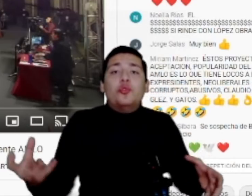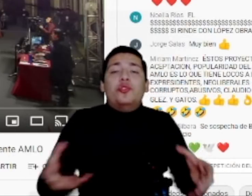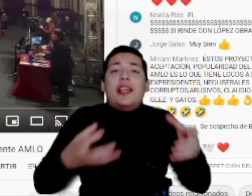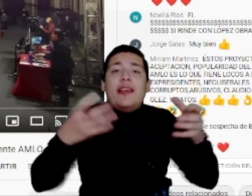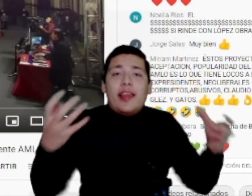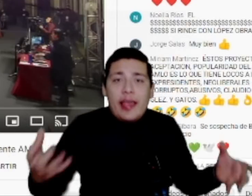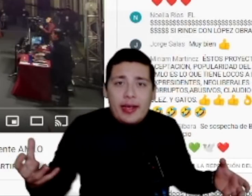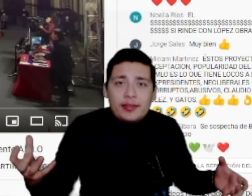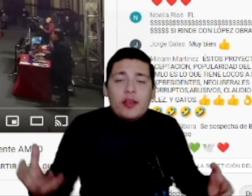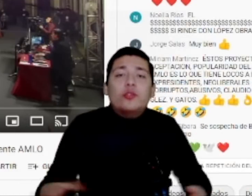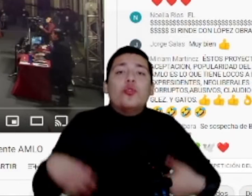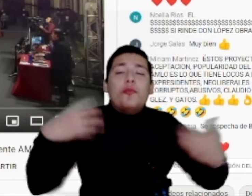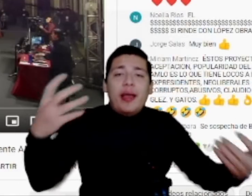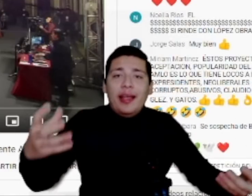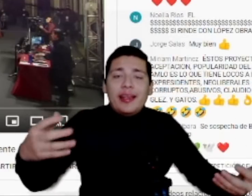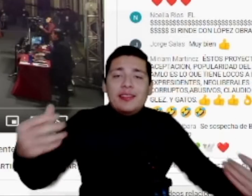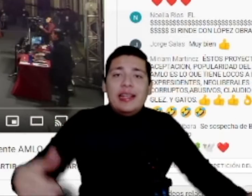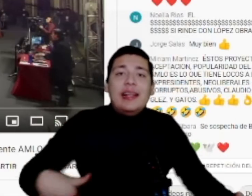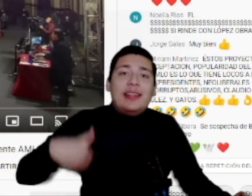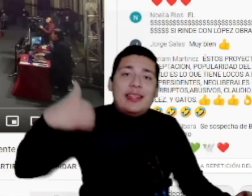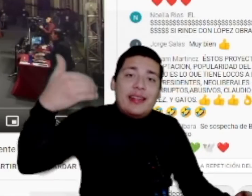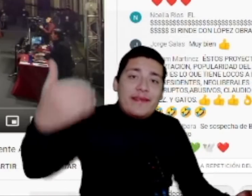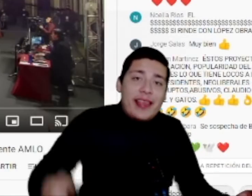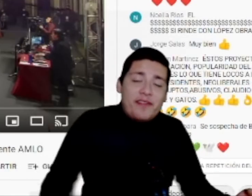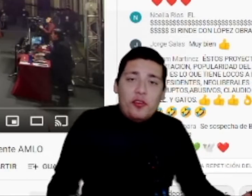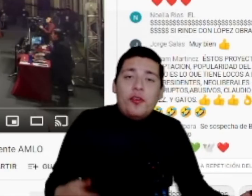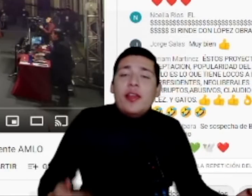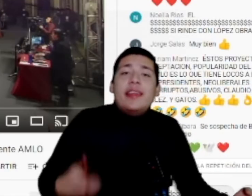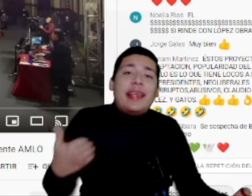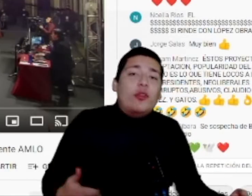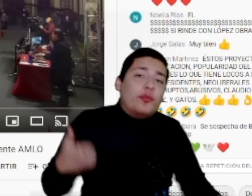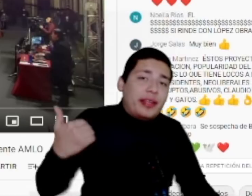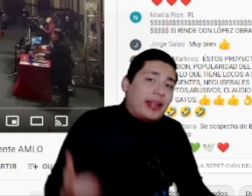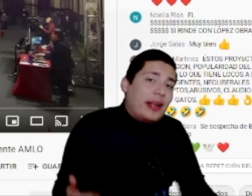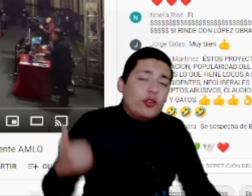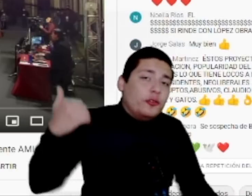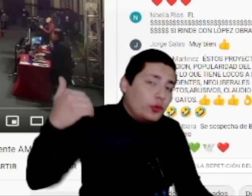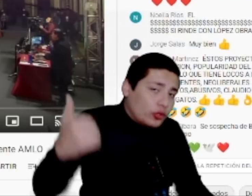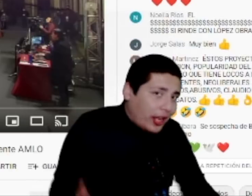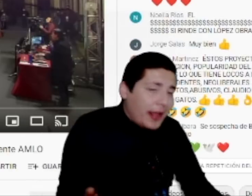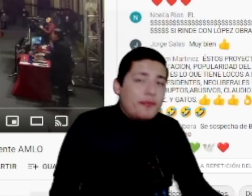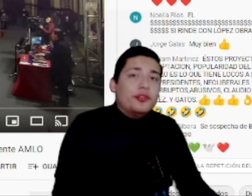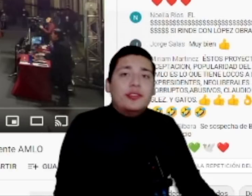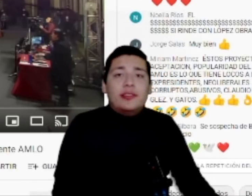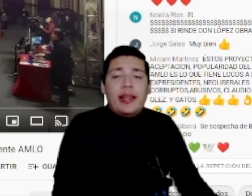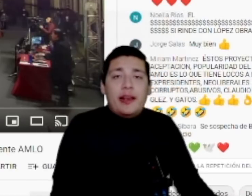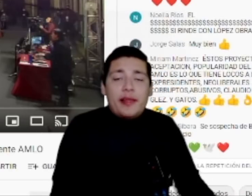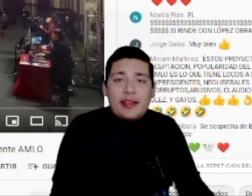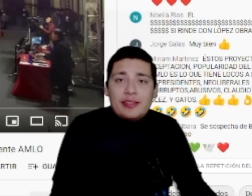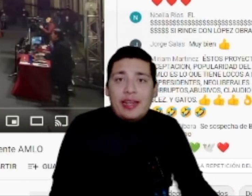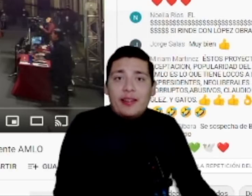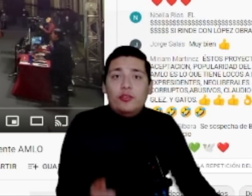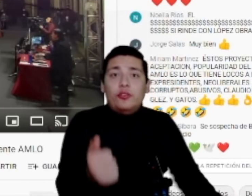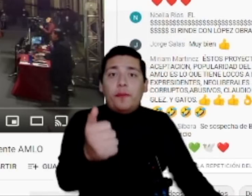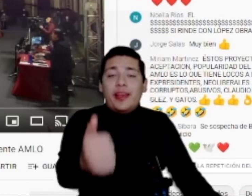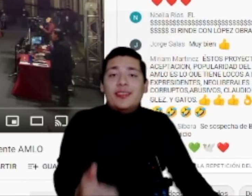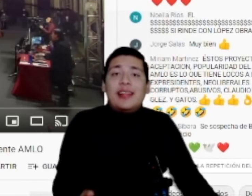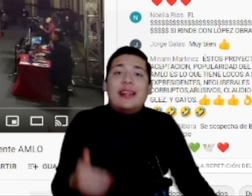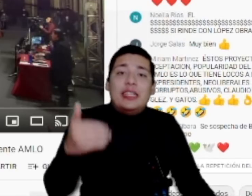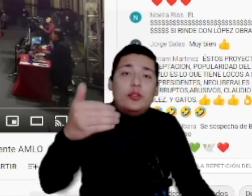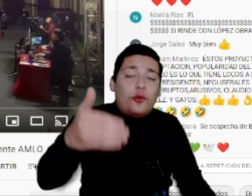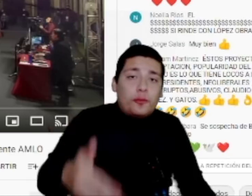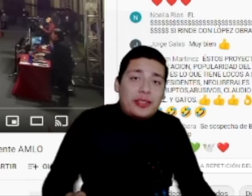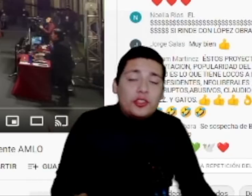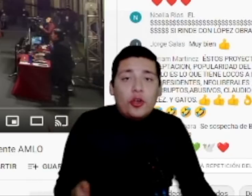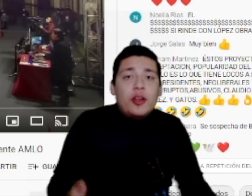que sus ideas, su imagen, siga trascendiendo, y que los mexicanos busquemos el bienestar de nuestro país,